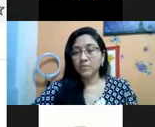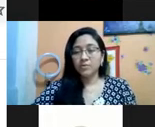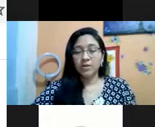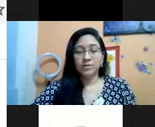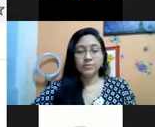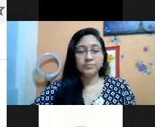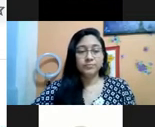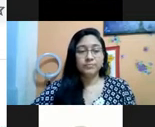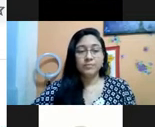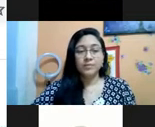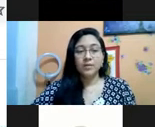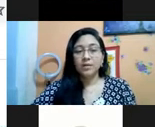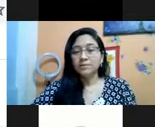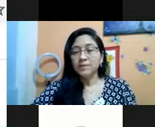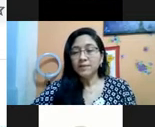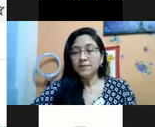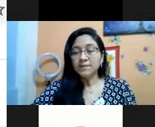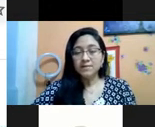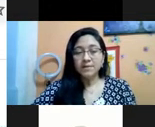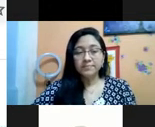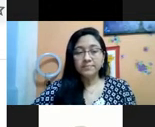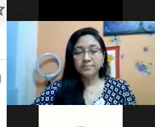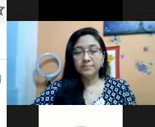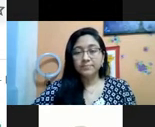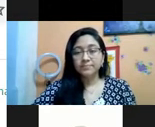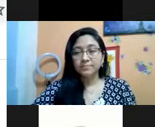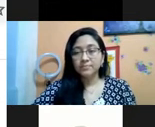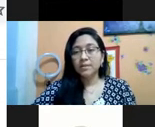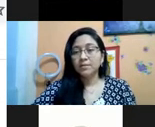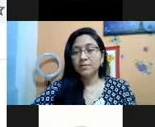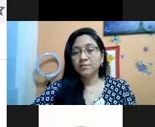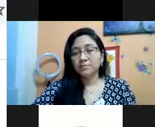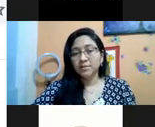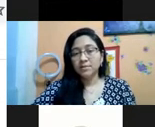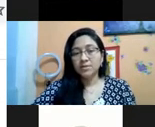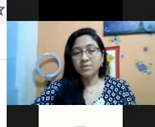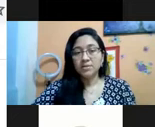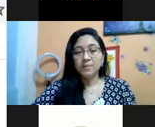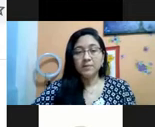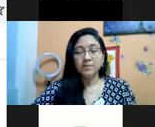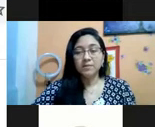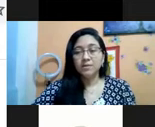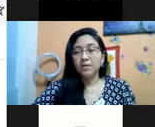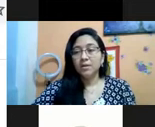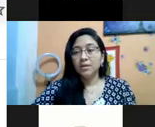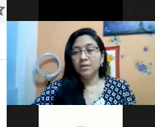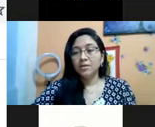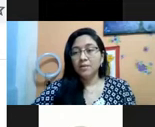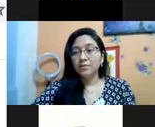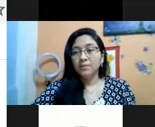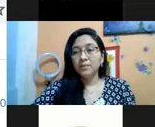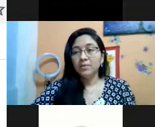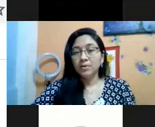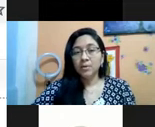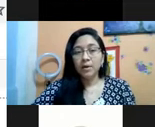un cuestionario. Para la asistencia, y así sucesivamente. Y en